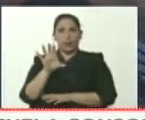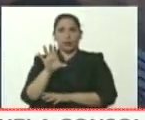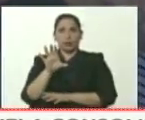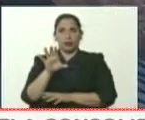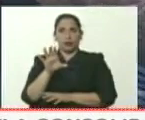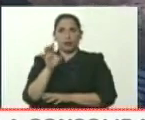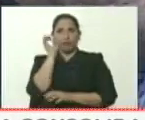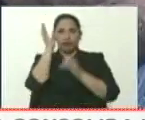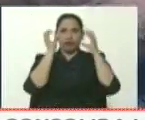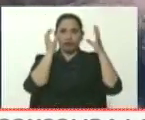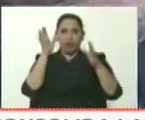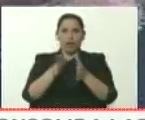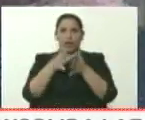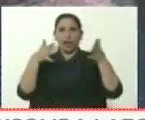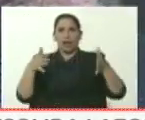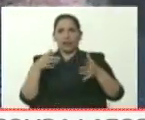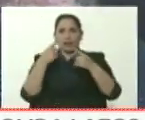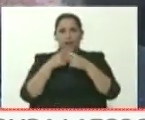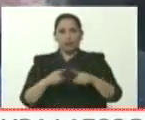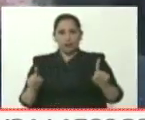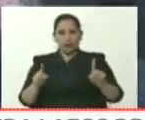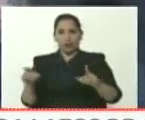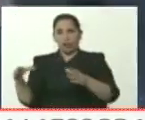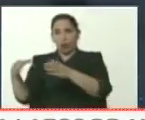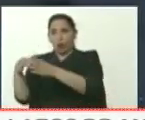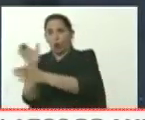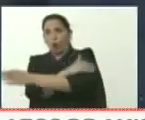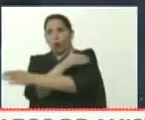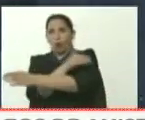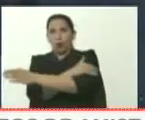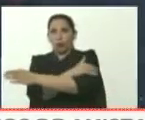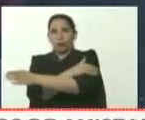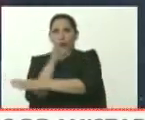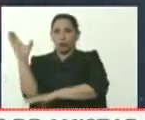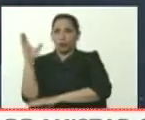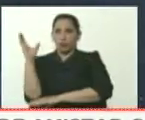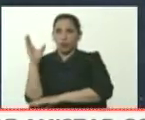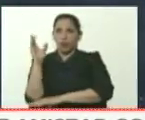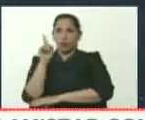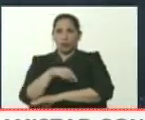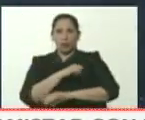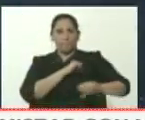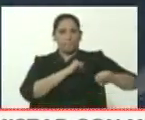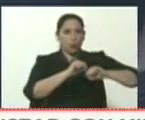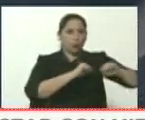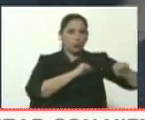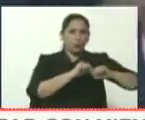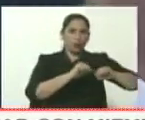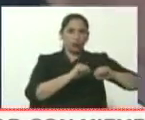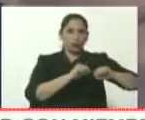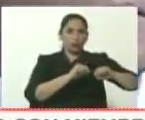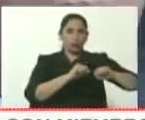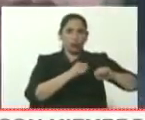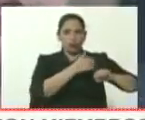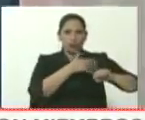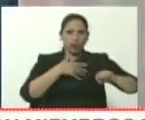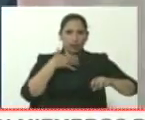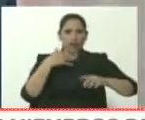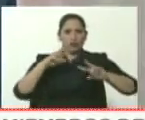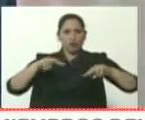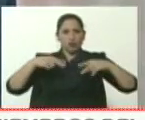diferencias entre la oligarquía colombiana y los movimientos que procuraban un nuevo